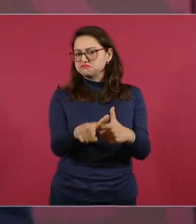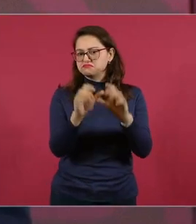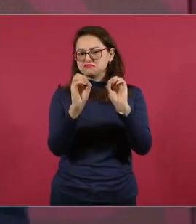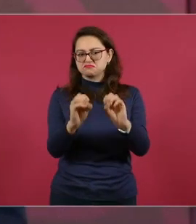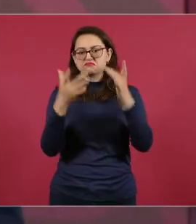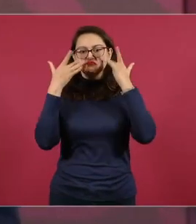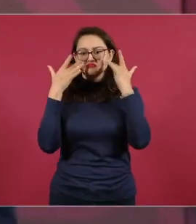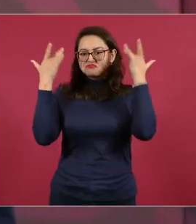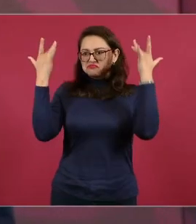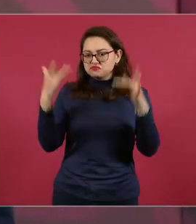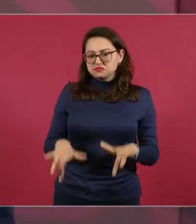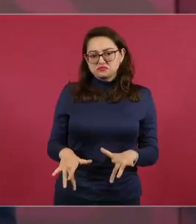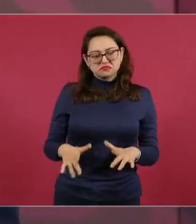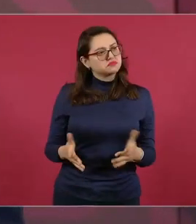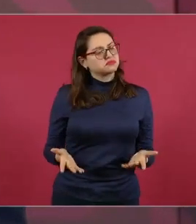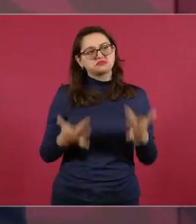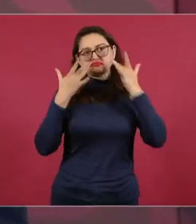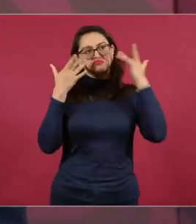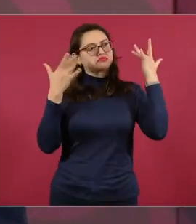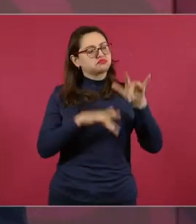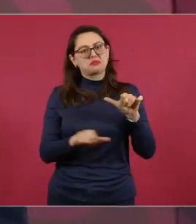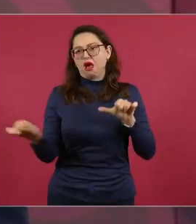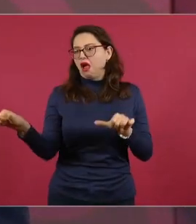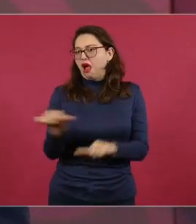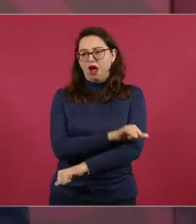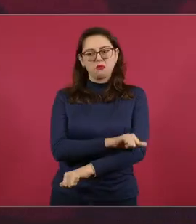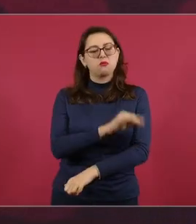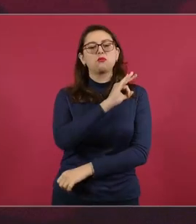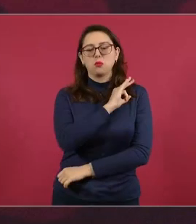se le pueda sustituir.